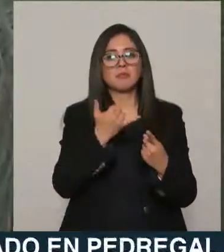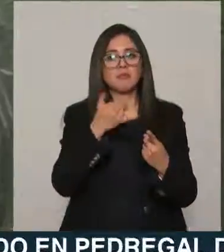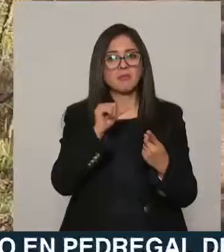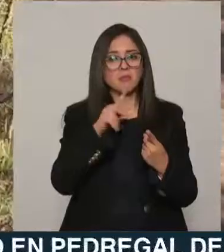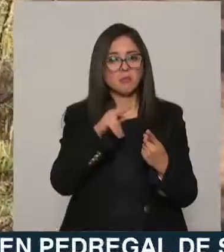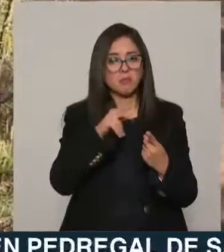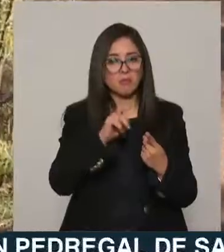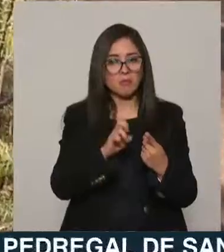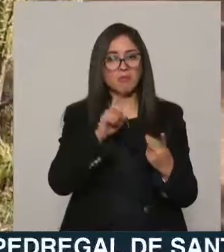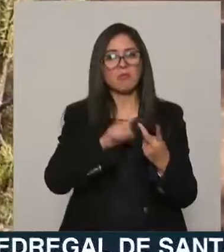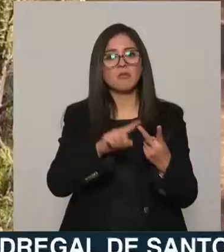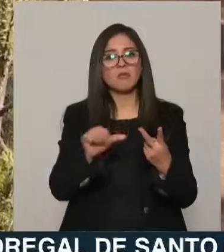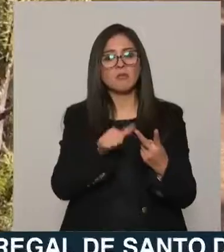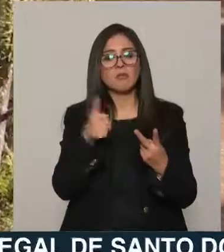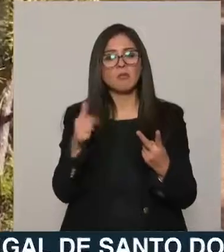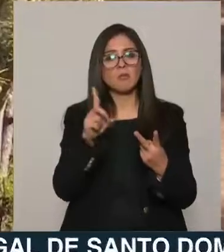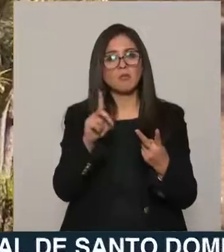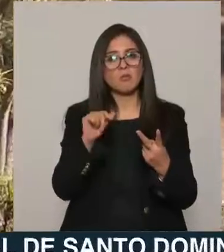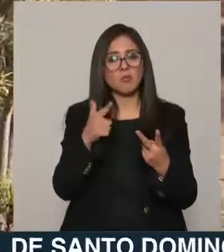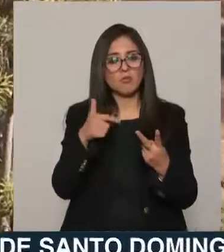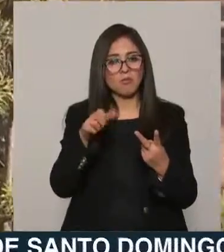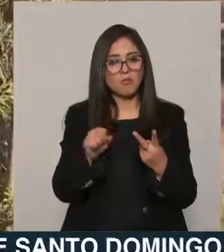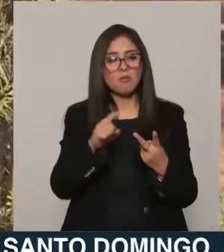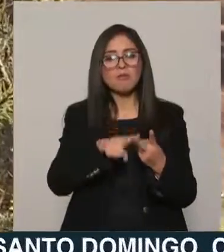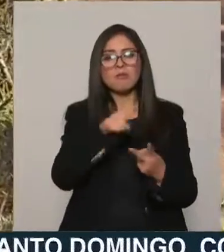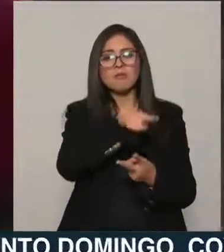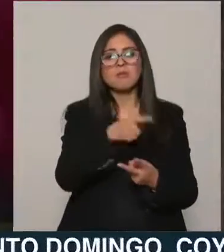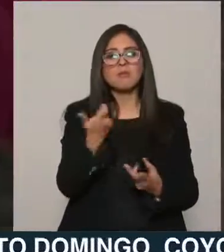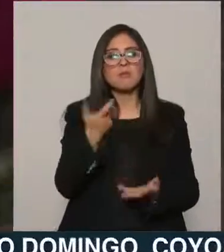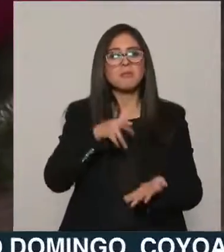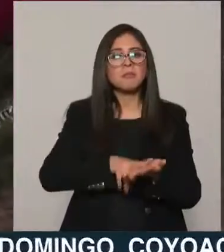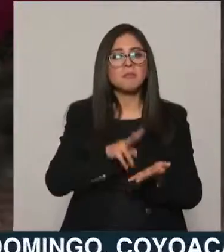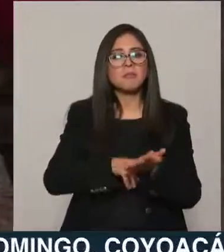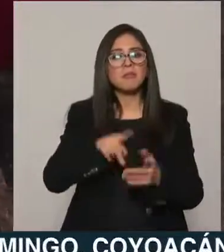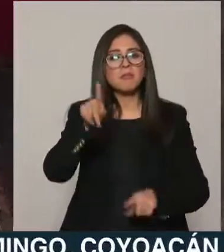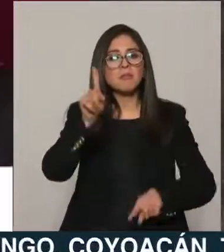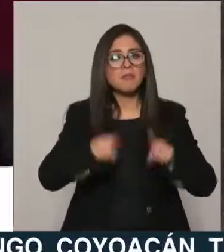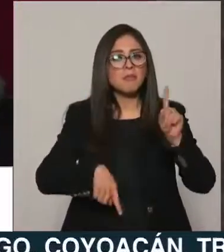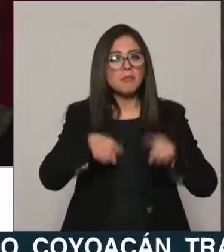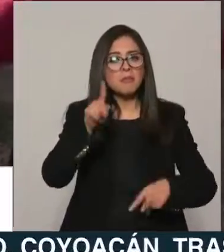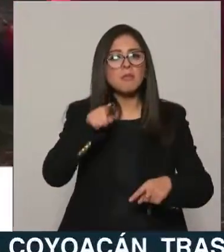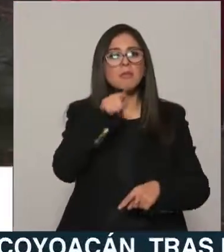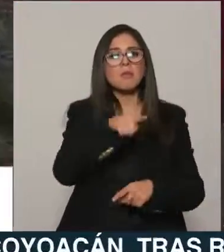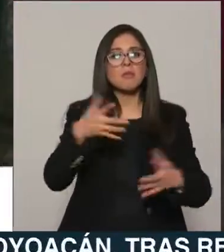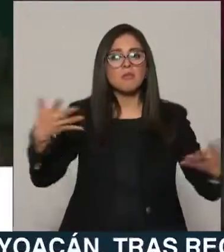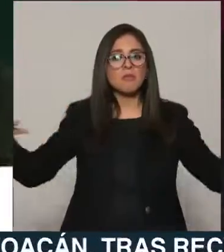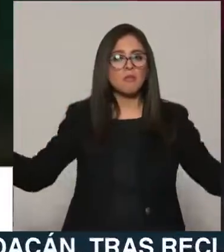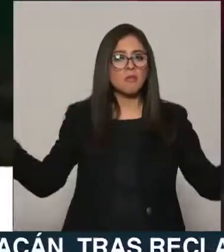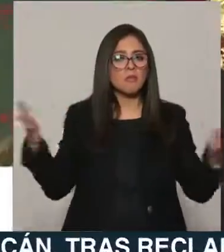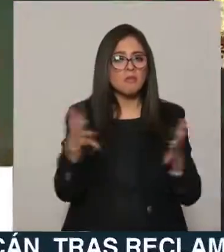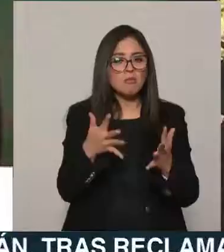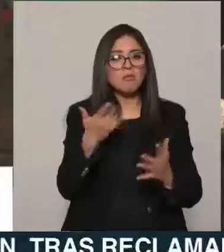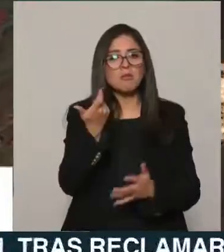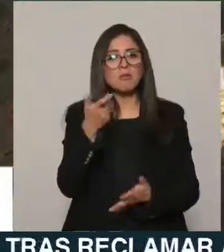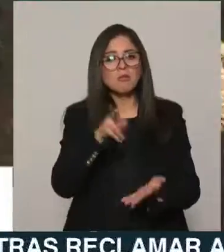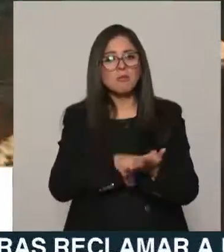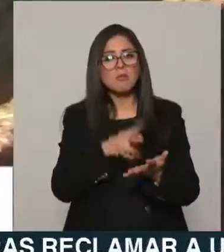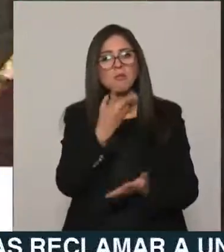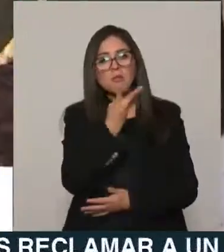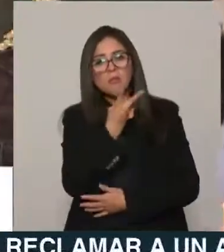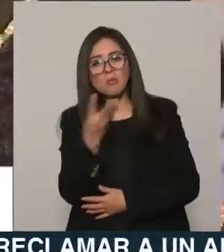el oyamel y el Douglas. El precio al público varía dependiendo del tamaño y del tipo de pino. Los precios oscilan entre los